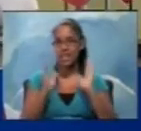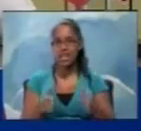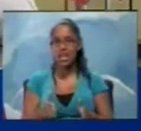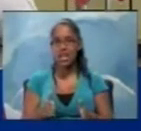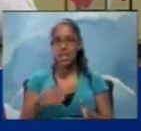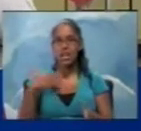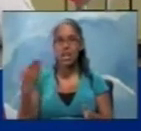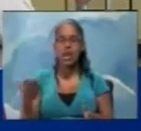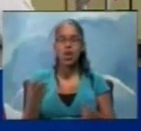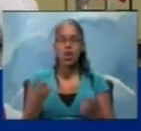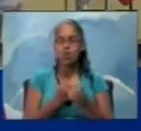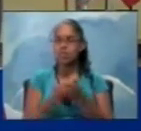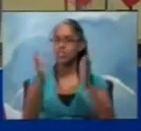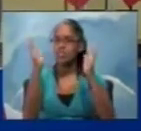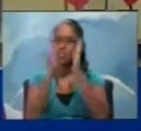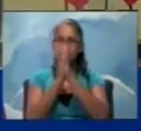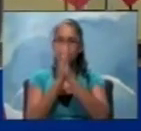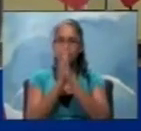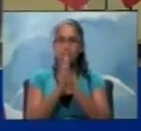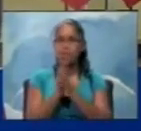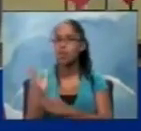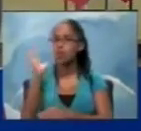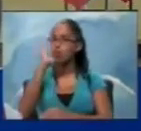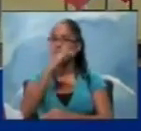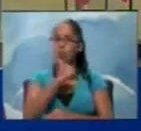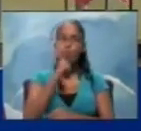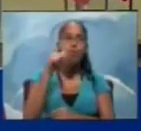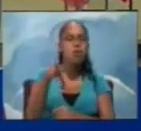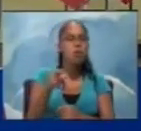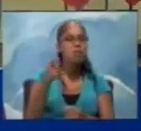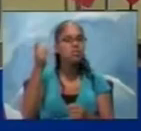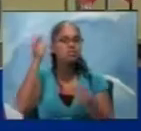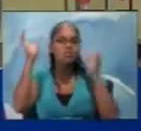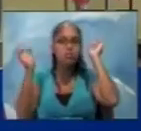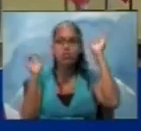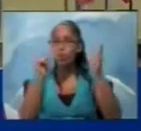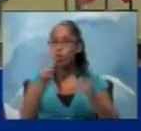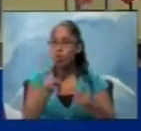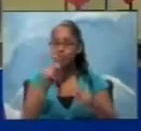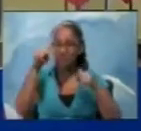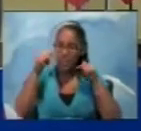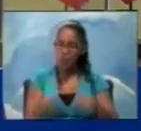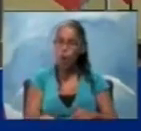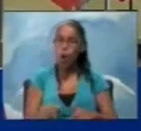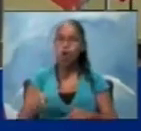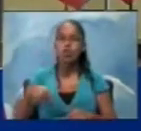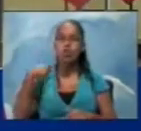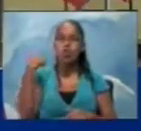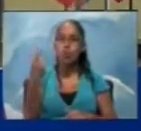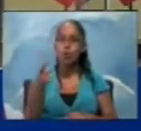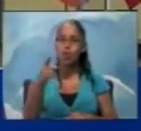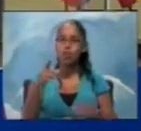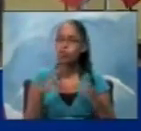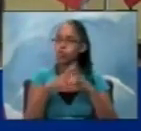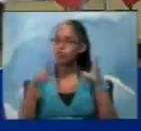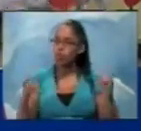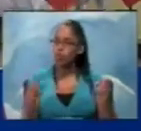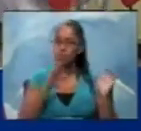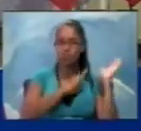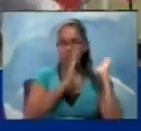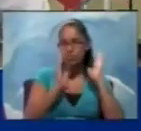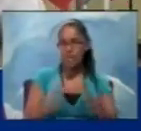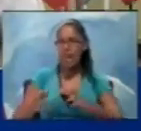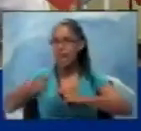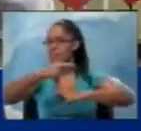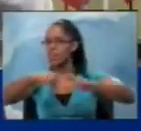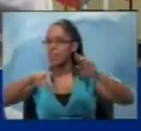los santificados. No hay coincidencia que hoy, cuando todos los creyentes